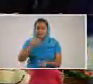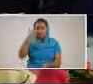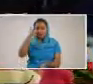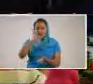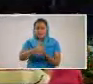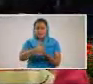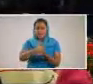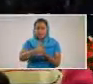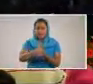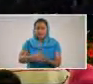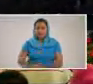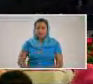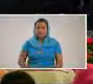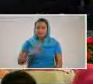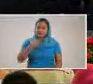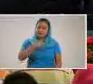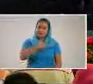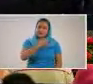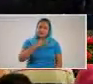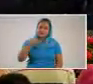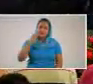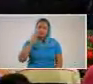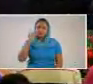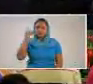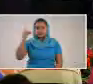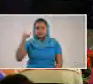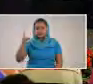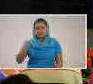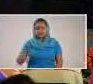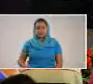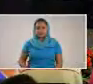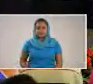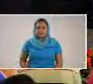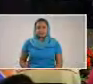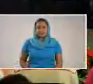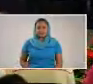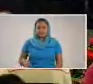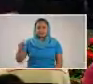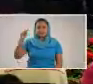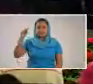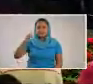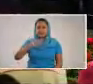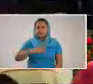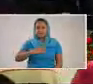y amén. Cantemos al Señor, hermanos. Tú me